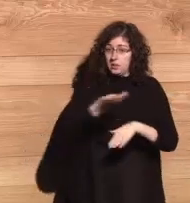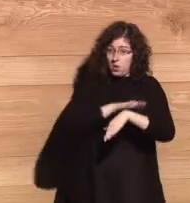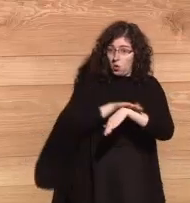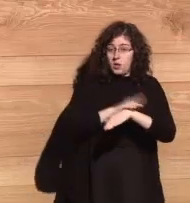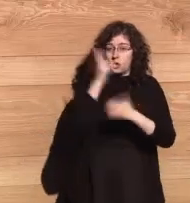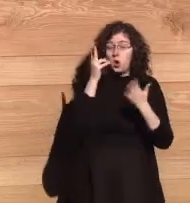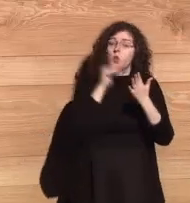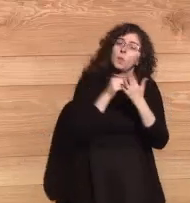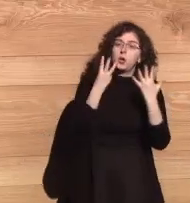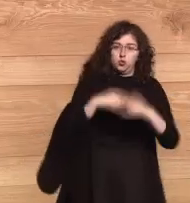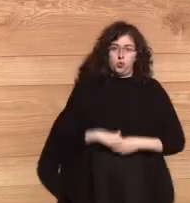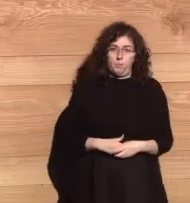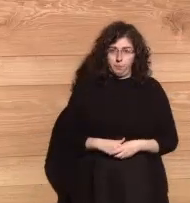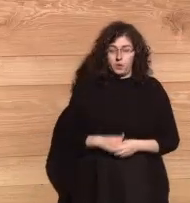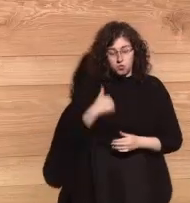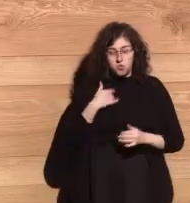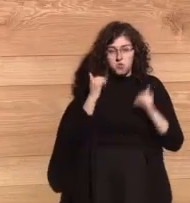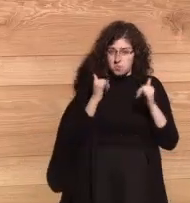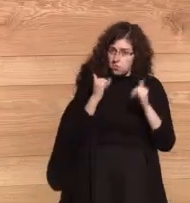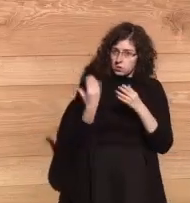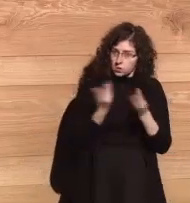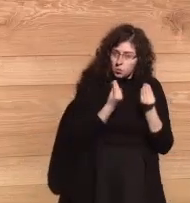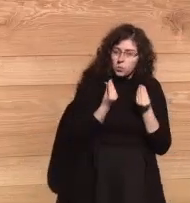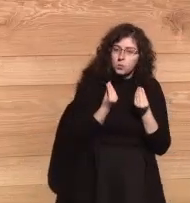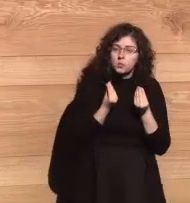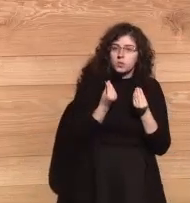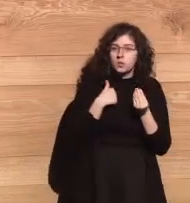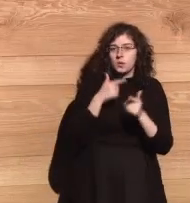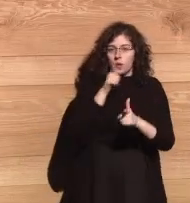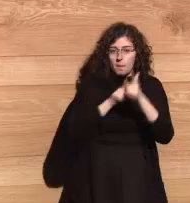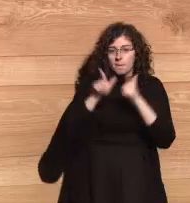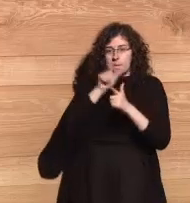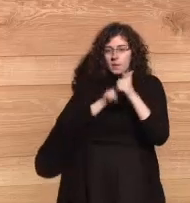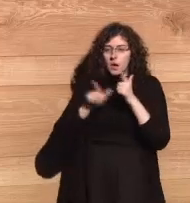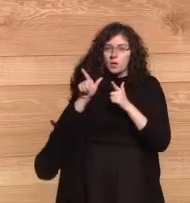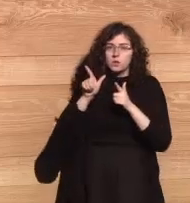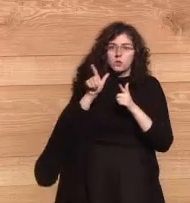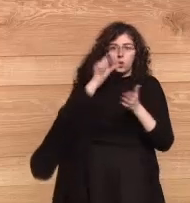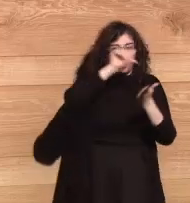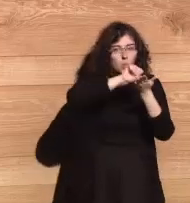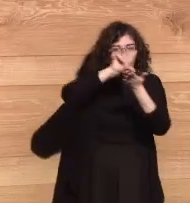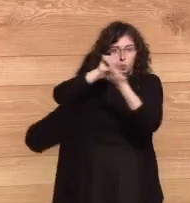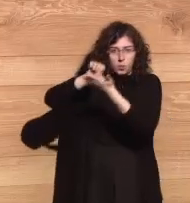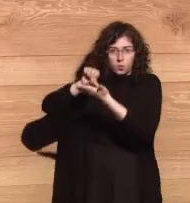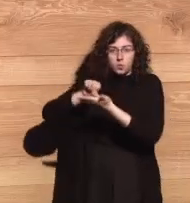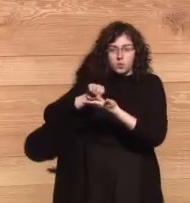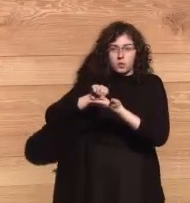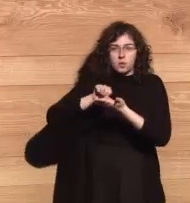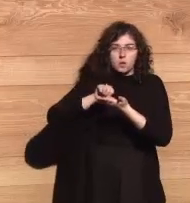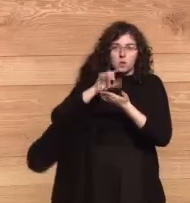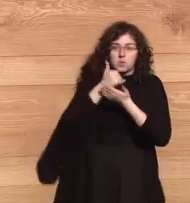2008. Entonces lo pasé muy bien. Estuve, pues eso, viajando en diferentes ciudades,